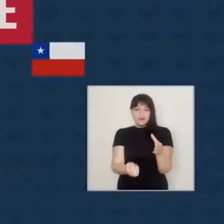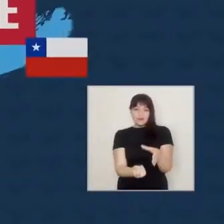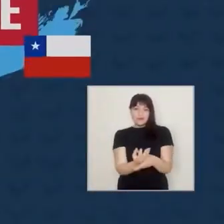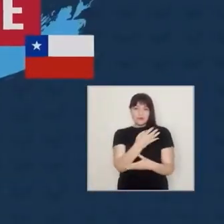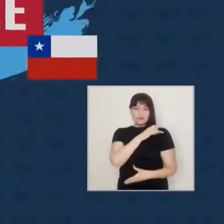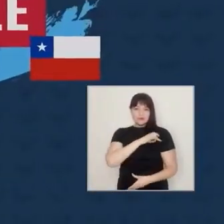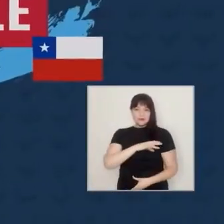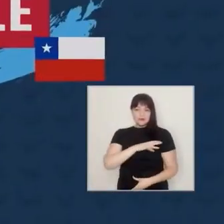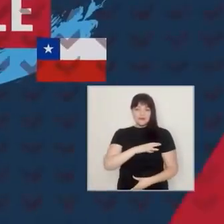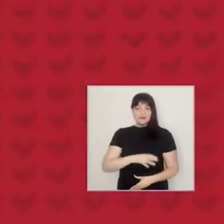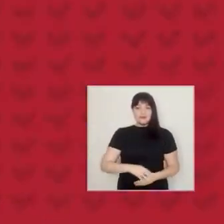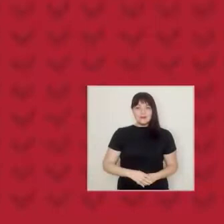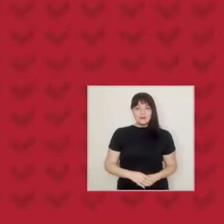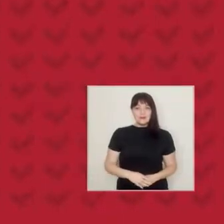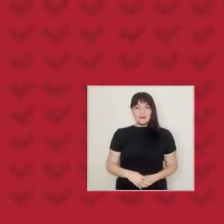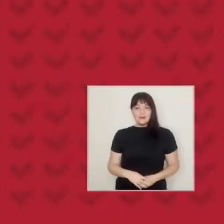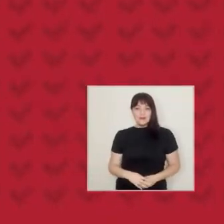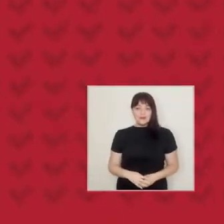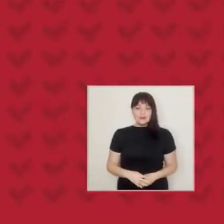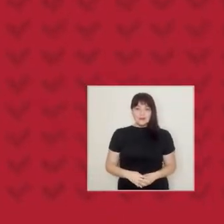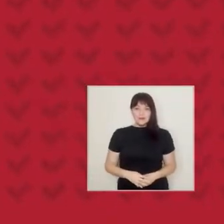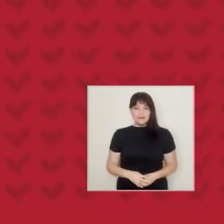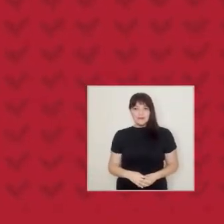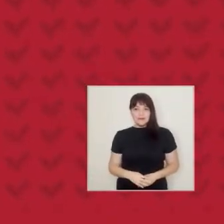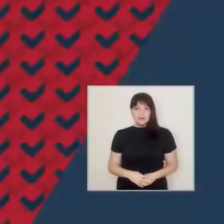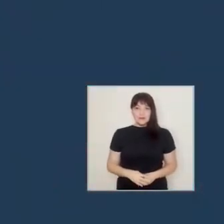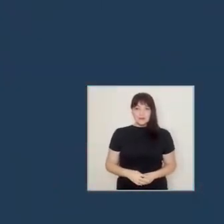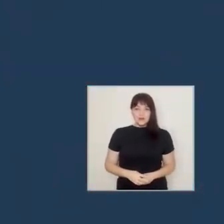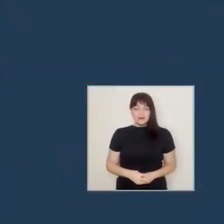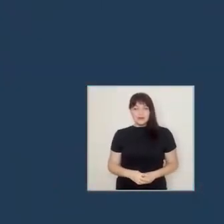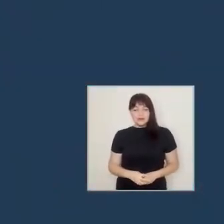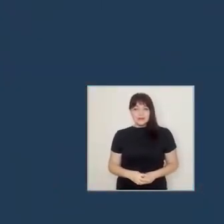Congreso para el Nuevo Chile.